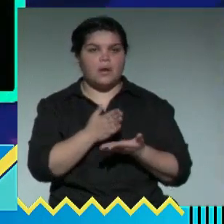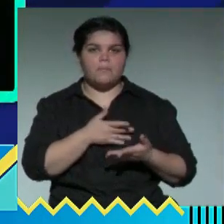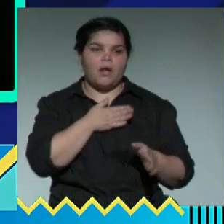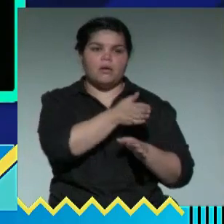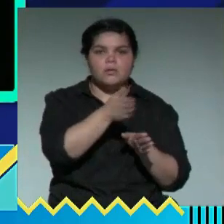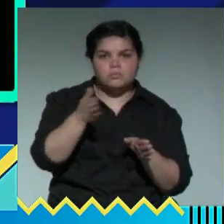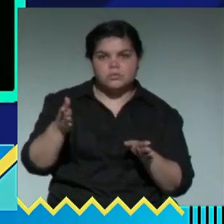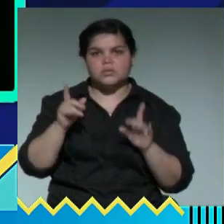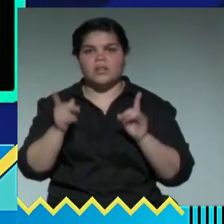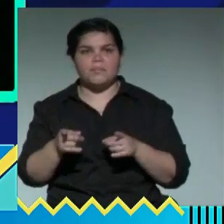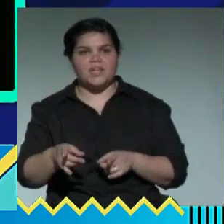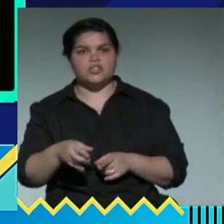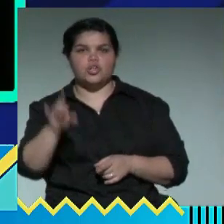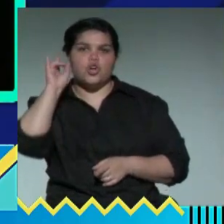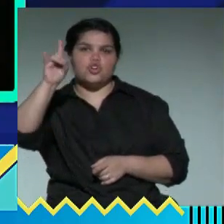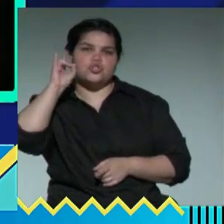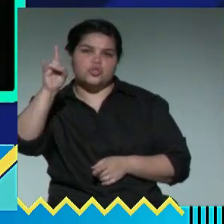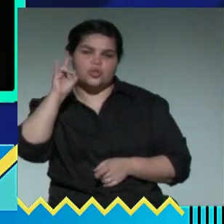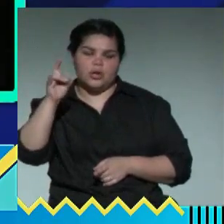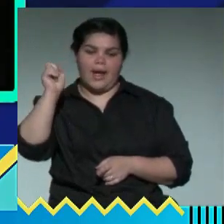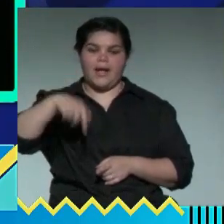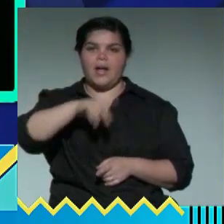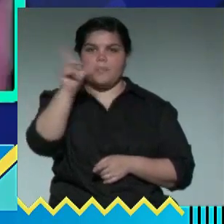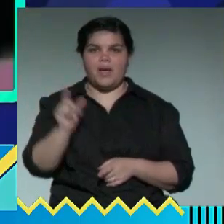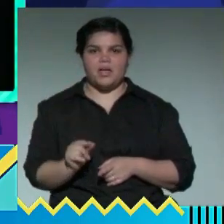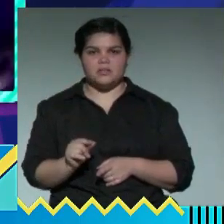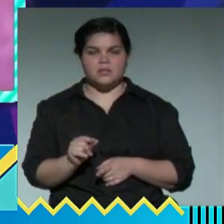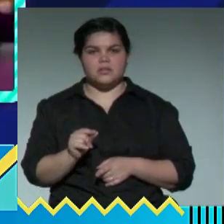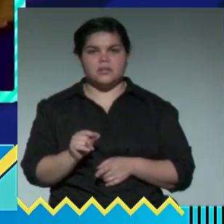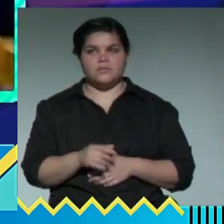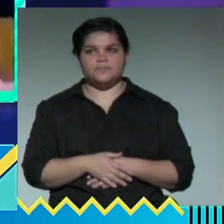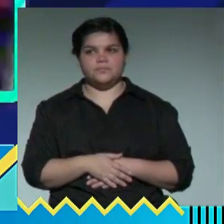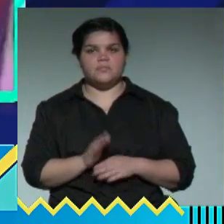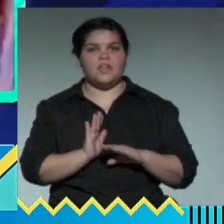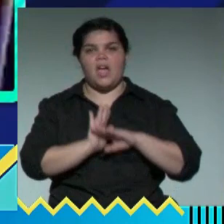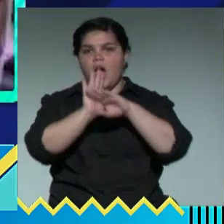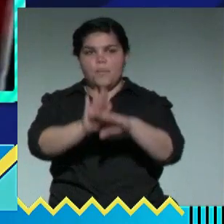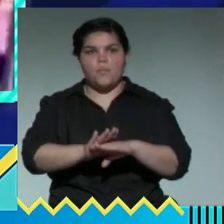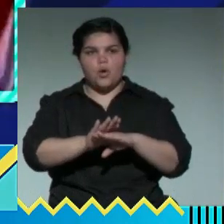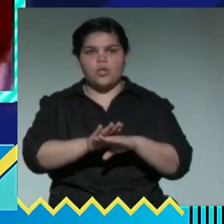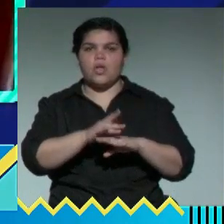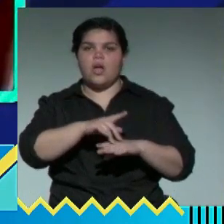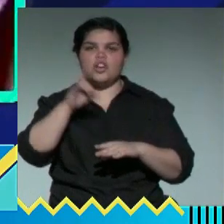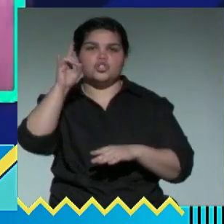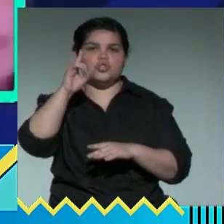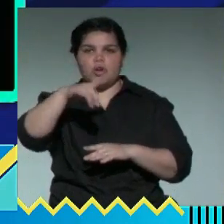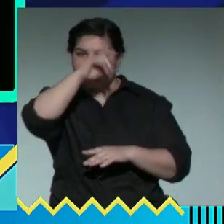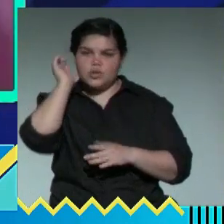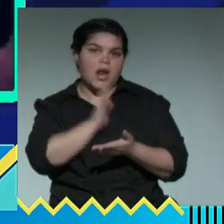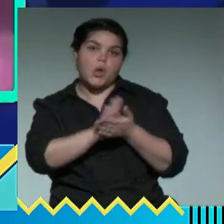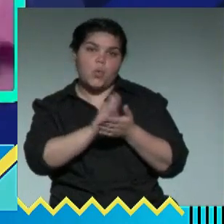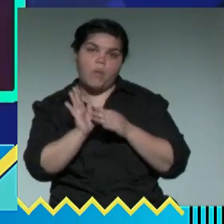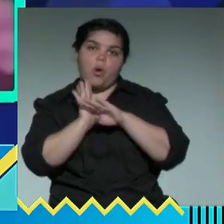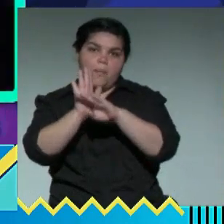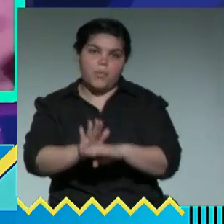trabajando en Rock del País junto con el Bebé con Tepomi, que estamos ahí apoyando toda la nueva movida del rock nacional. Bueno,